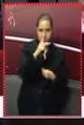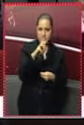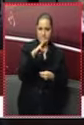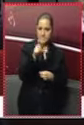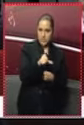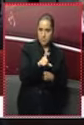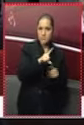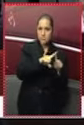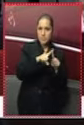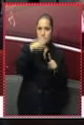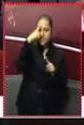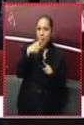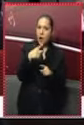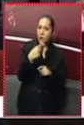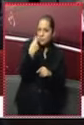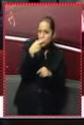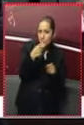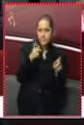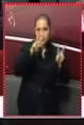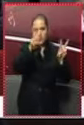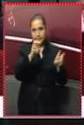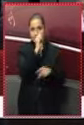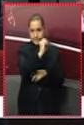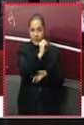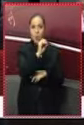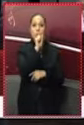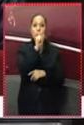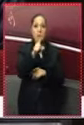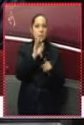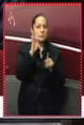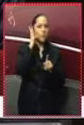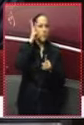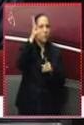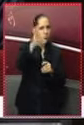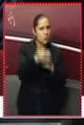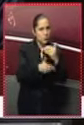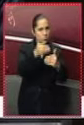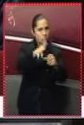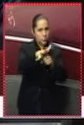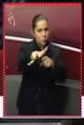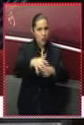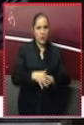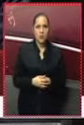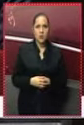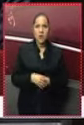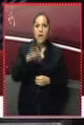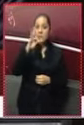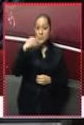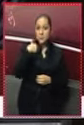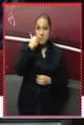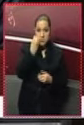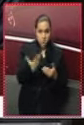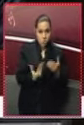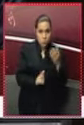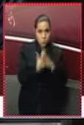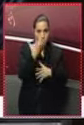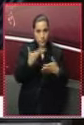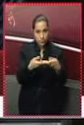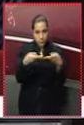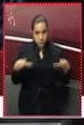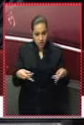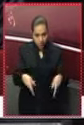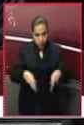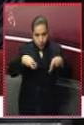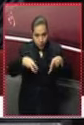las rondas cero y otras futuras. Para la explotación de dichos yacimientos, Pemex había